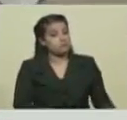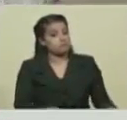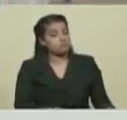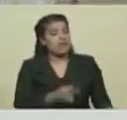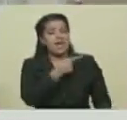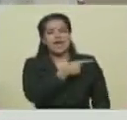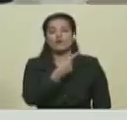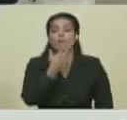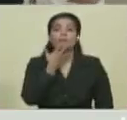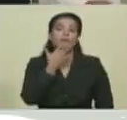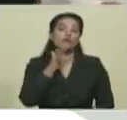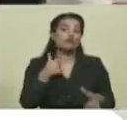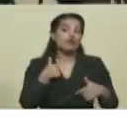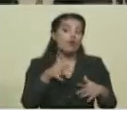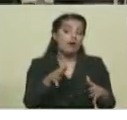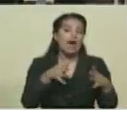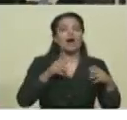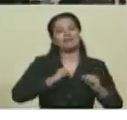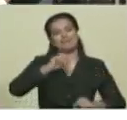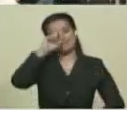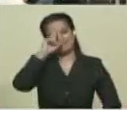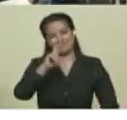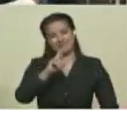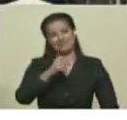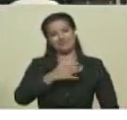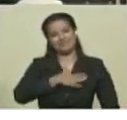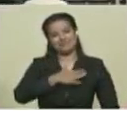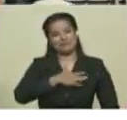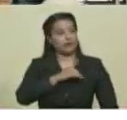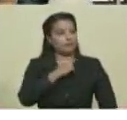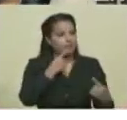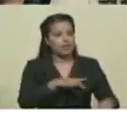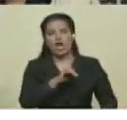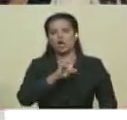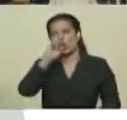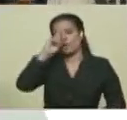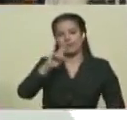reconocen los resultados si les son favorables. El chavismo no, el chavismo va a unas elecciones